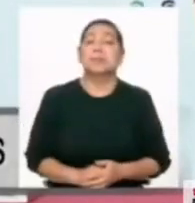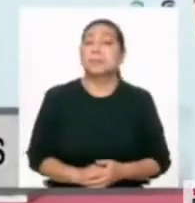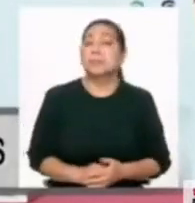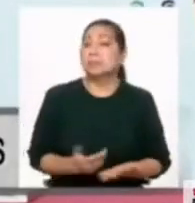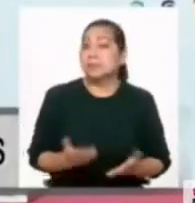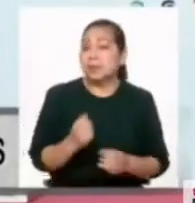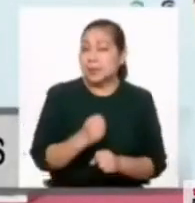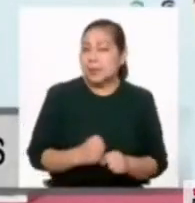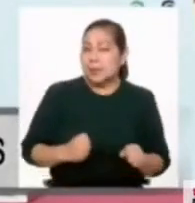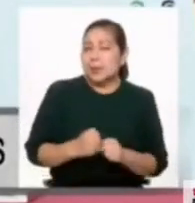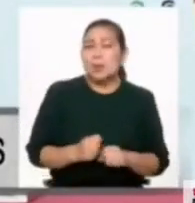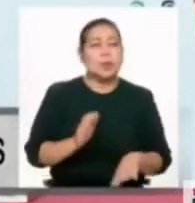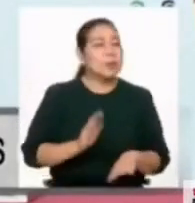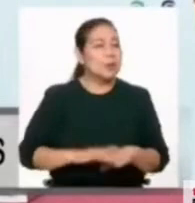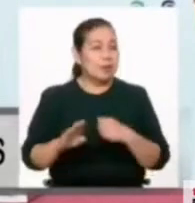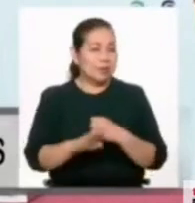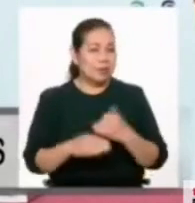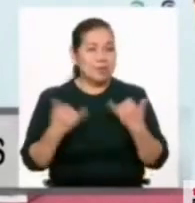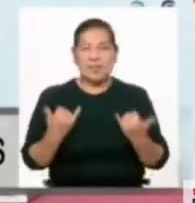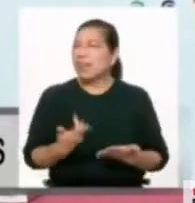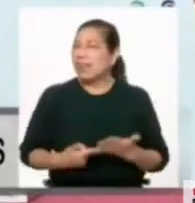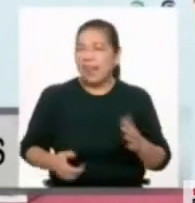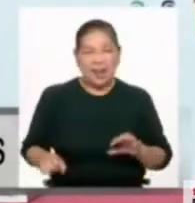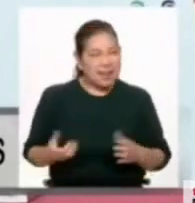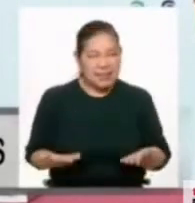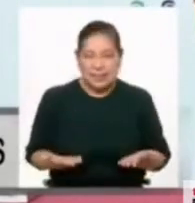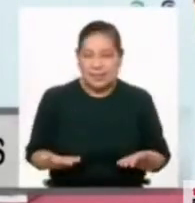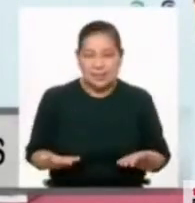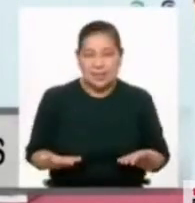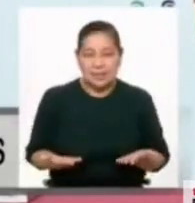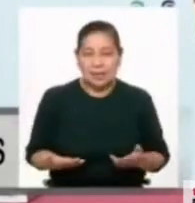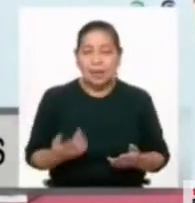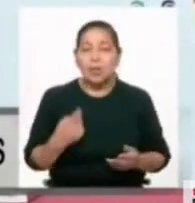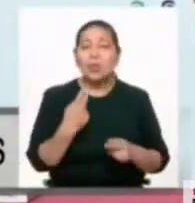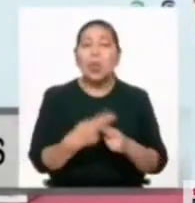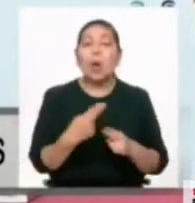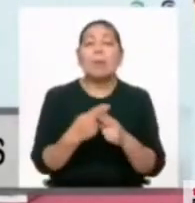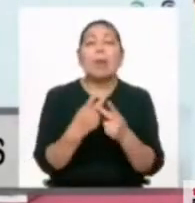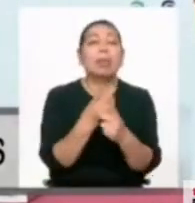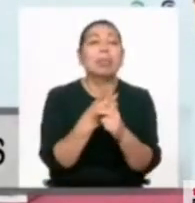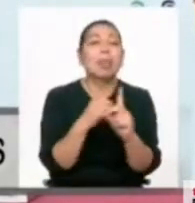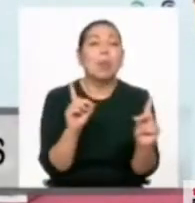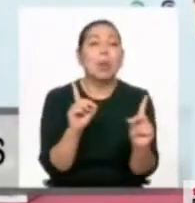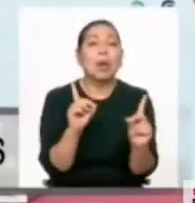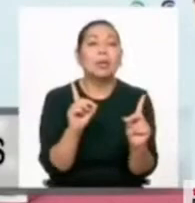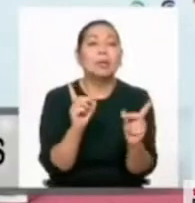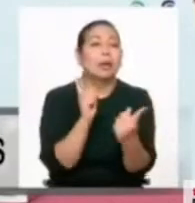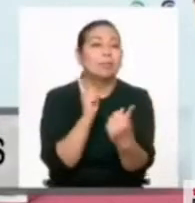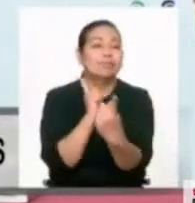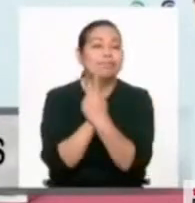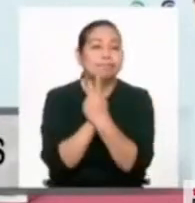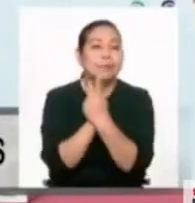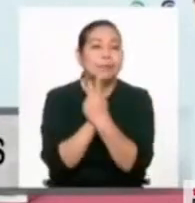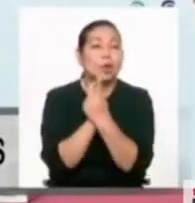Y trabajamos sobre la base de eso. ¿Qué estamos haciendo eso? Eso se llama democracia directa. Democracia